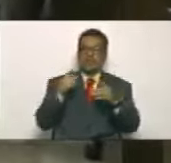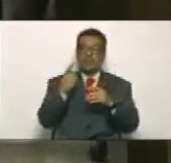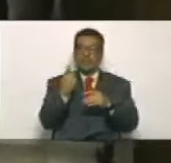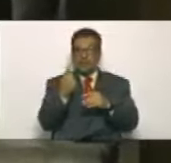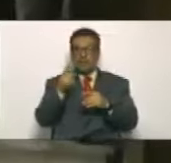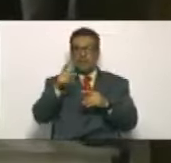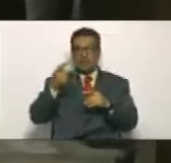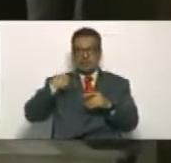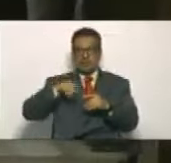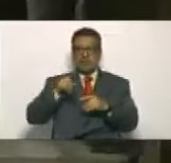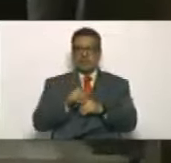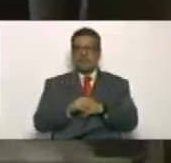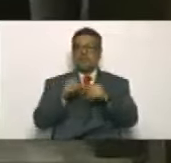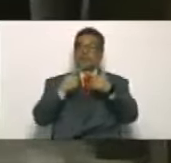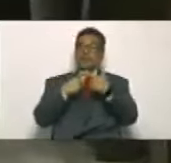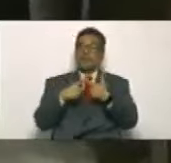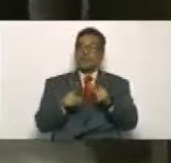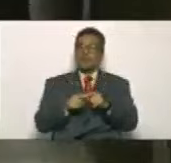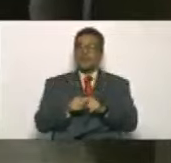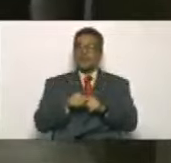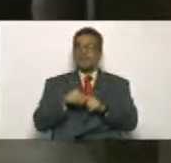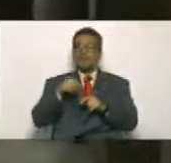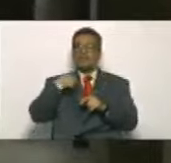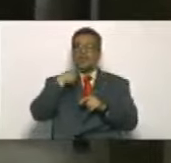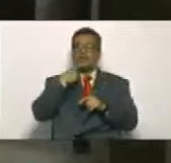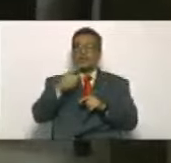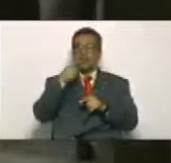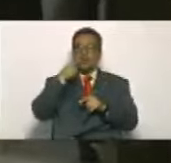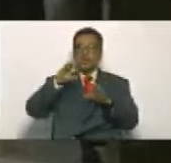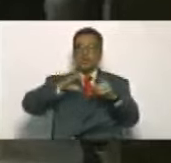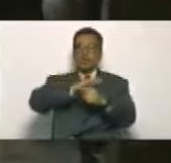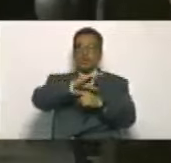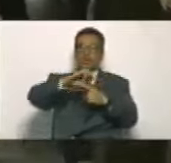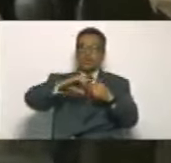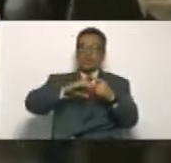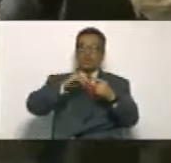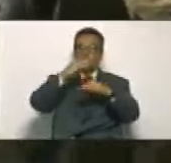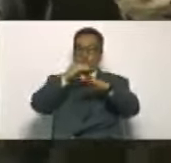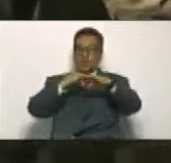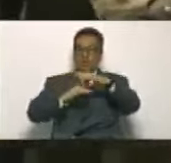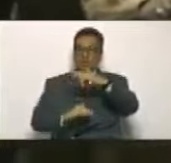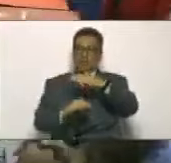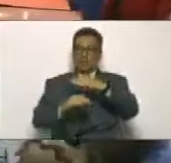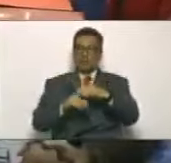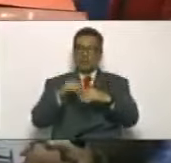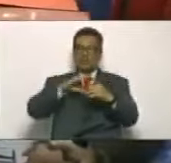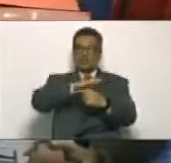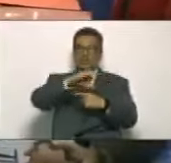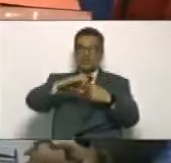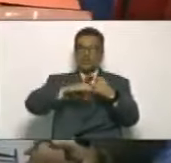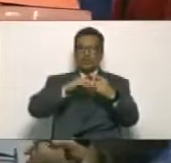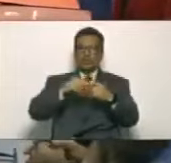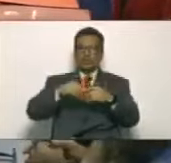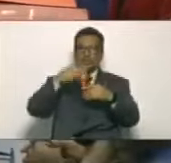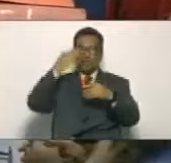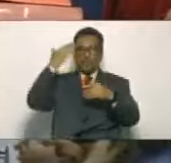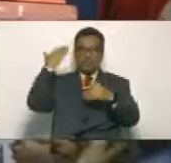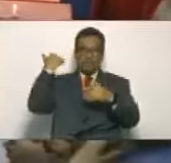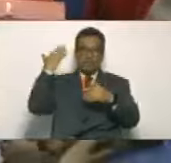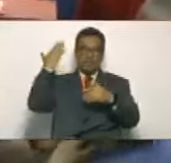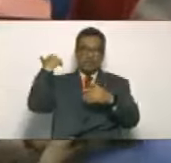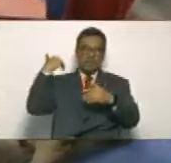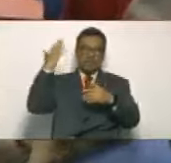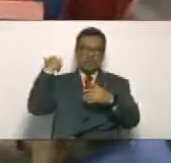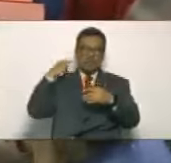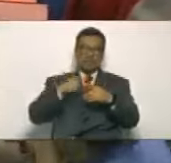Todavía tenemos. Pero de vernos como culturas inferiores, de vernos como culturas atrasadas, de